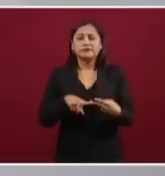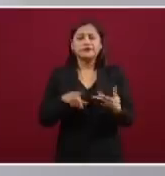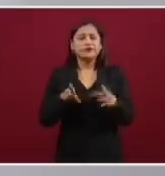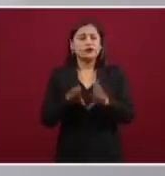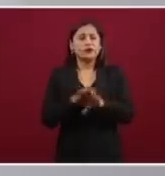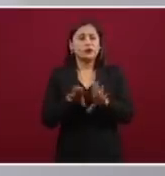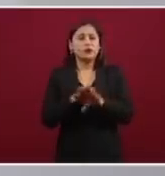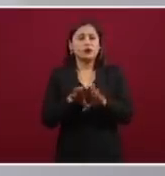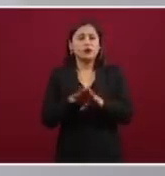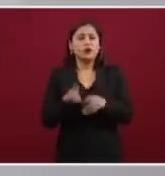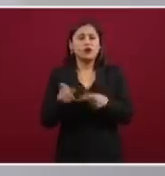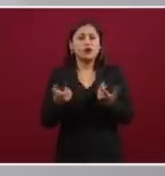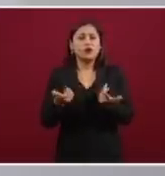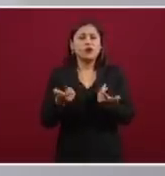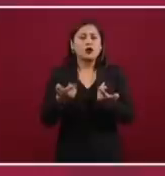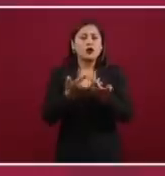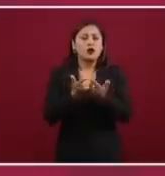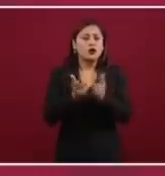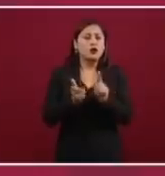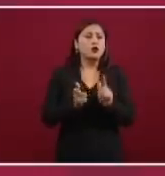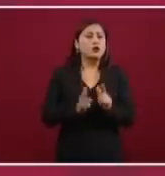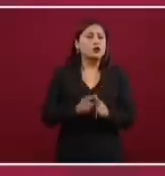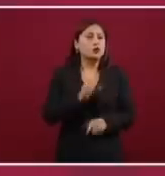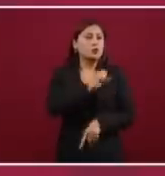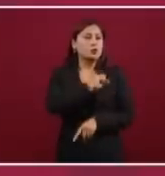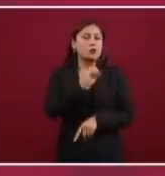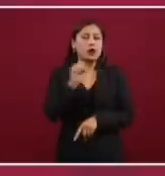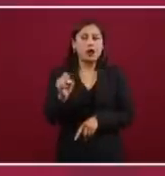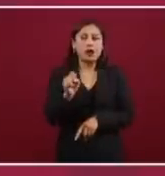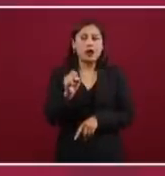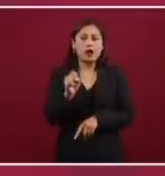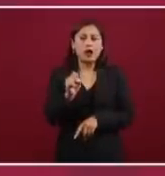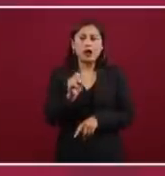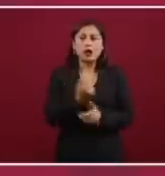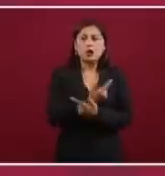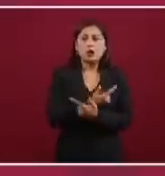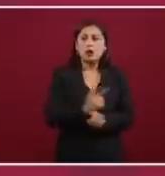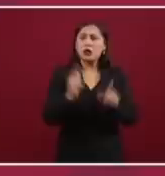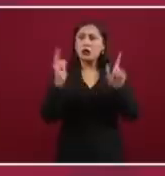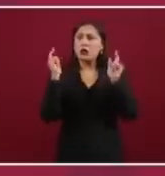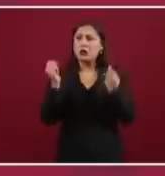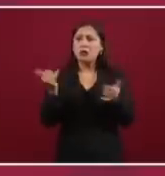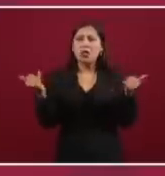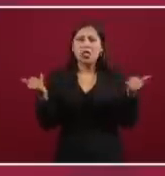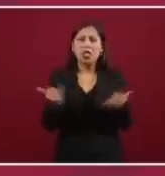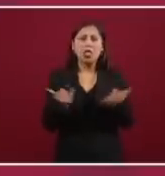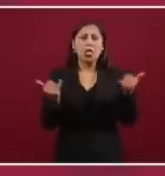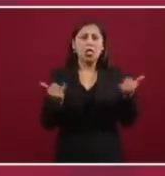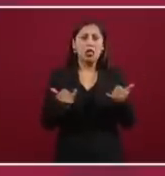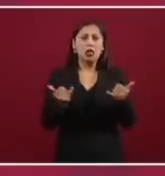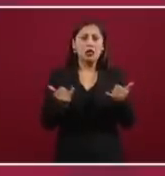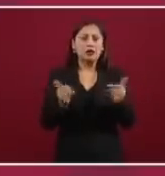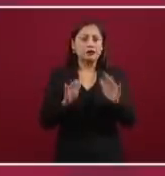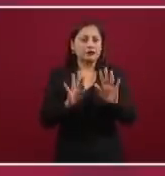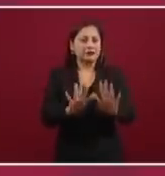hacer los delincuentes lo que quieran. No,